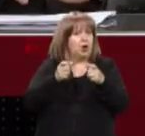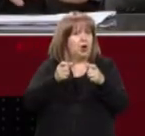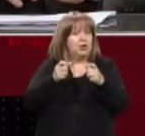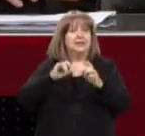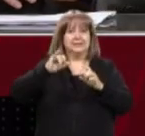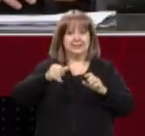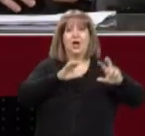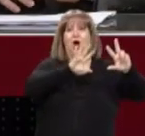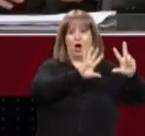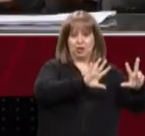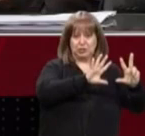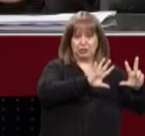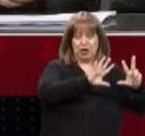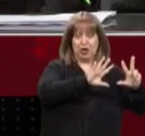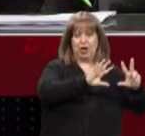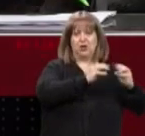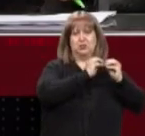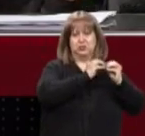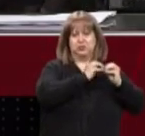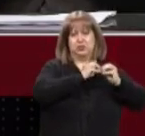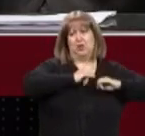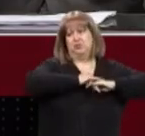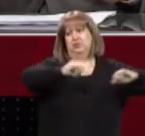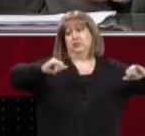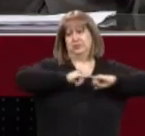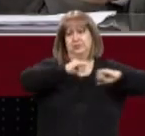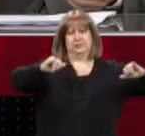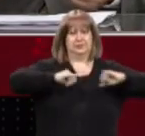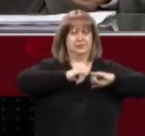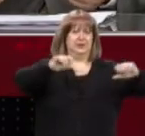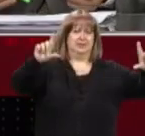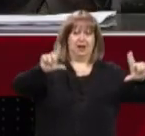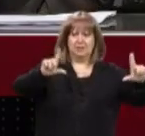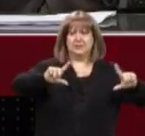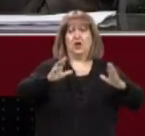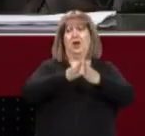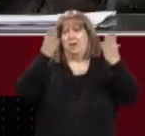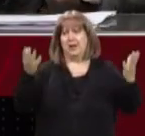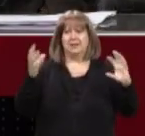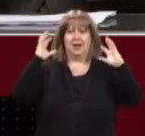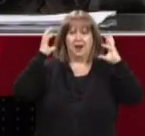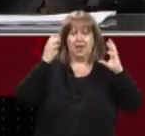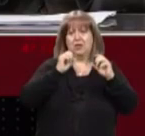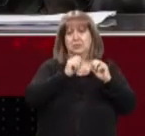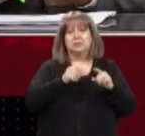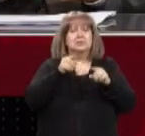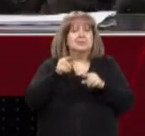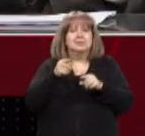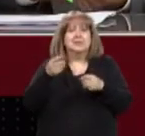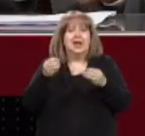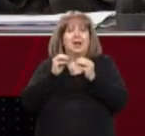rugbyers, usted sabrá, pero eso ha dado lugar a distintas elucubraciones en las redes sociales, casi poniéndole una